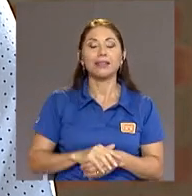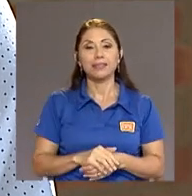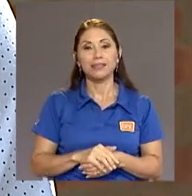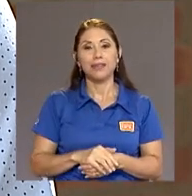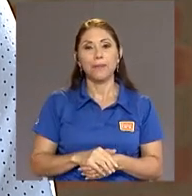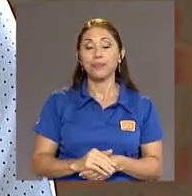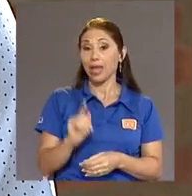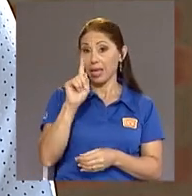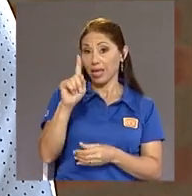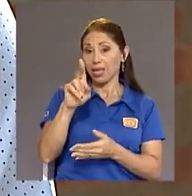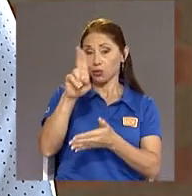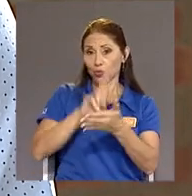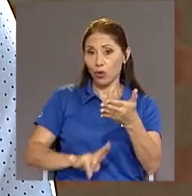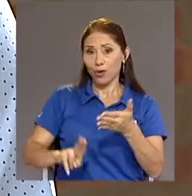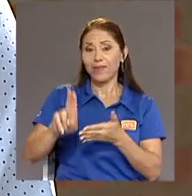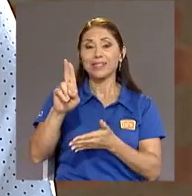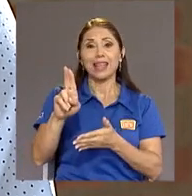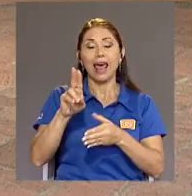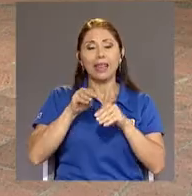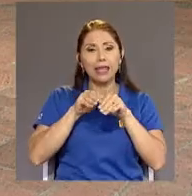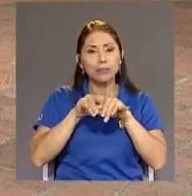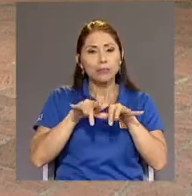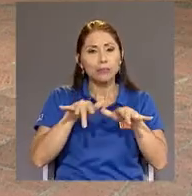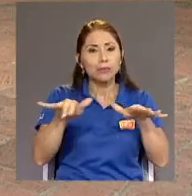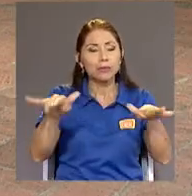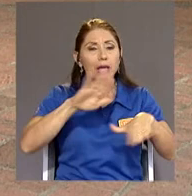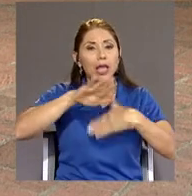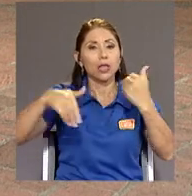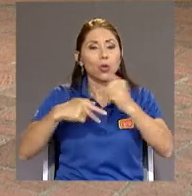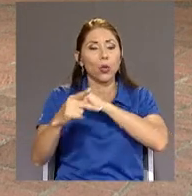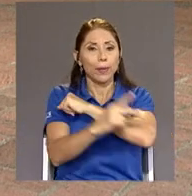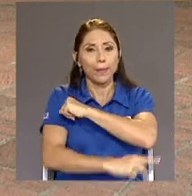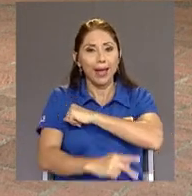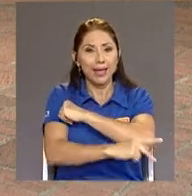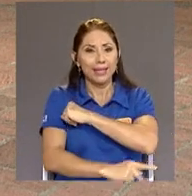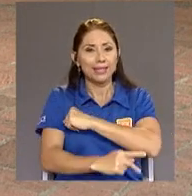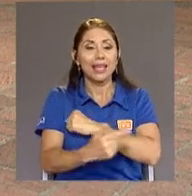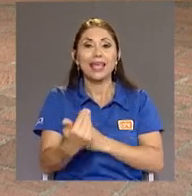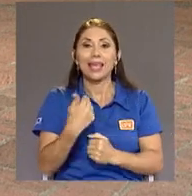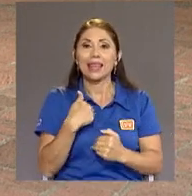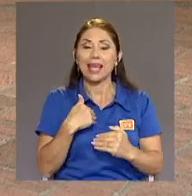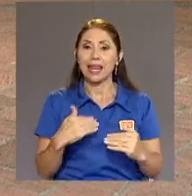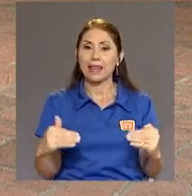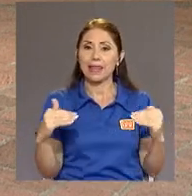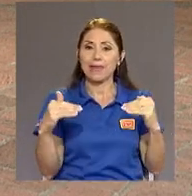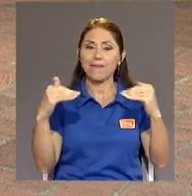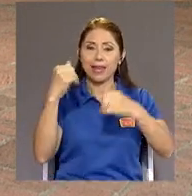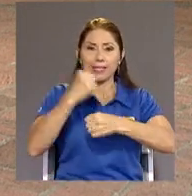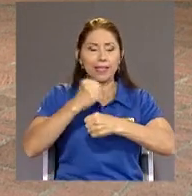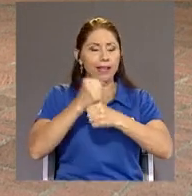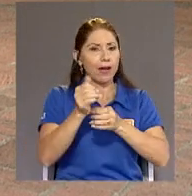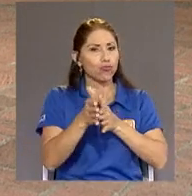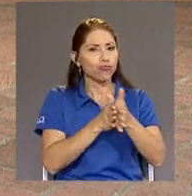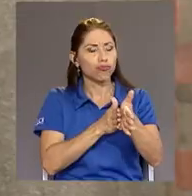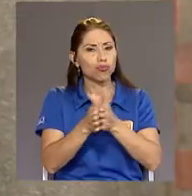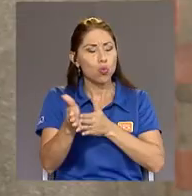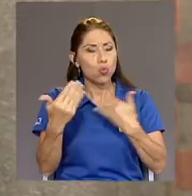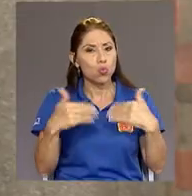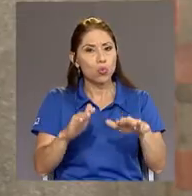es una universidad que está en todo el país y que tiene niveles de eficiencia